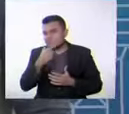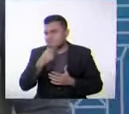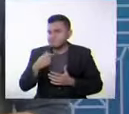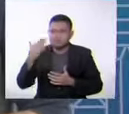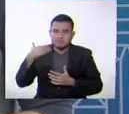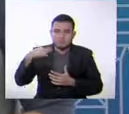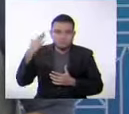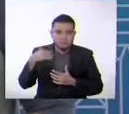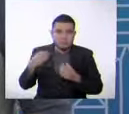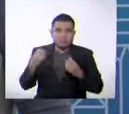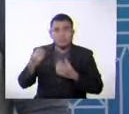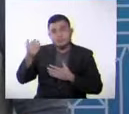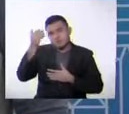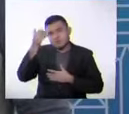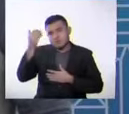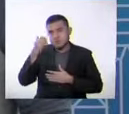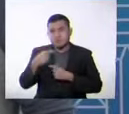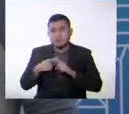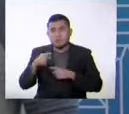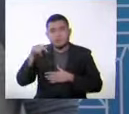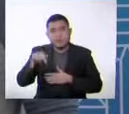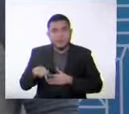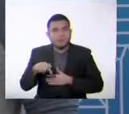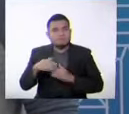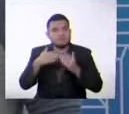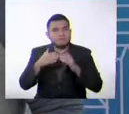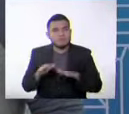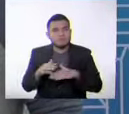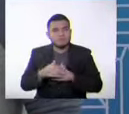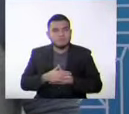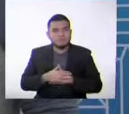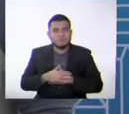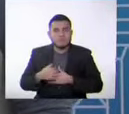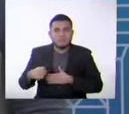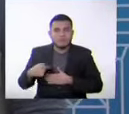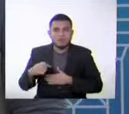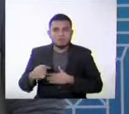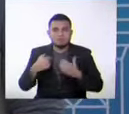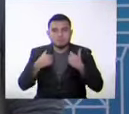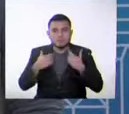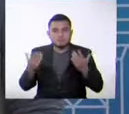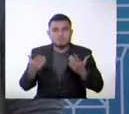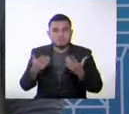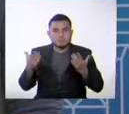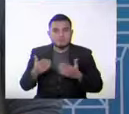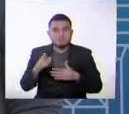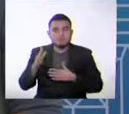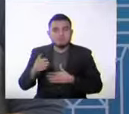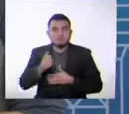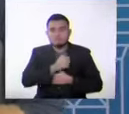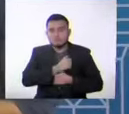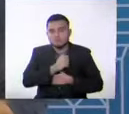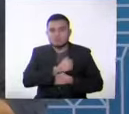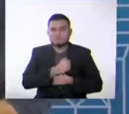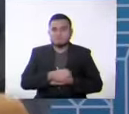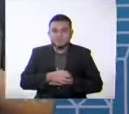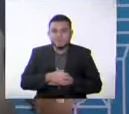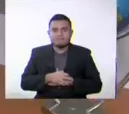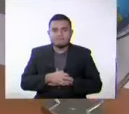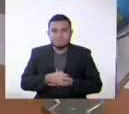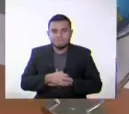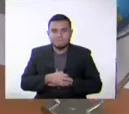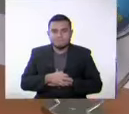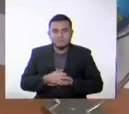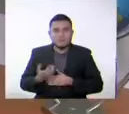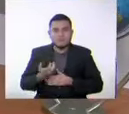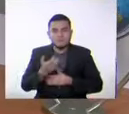cómo recibir la educación, pero ahora es diferente, pero siempre hay que cumplir con esas responsabilidades. Totalmente, y nosotros